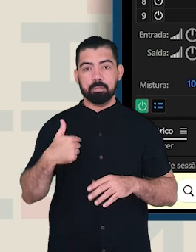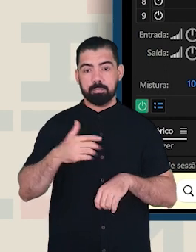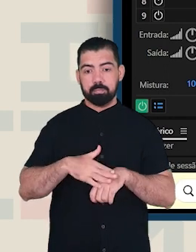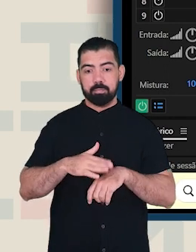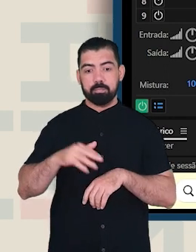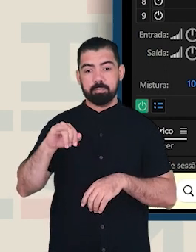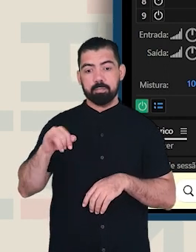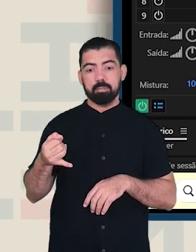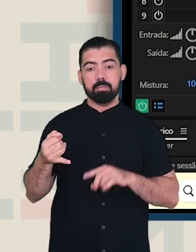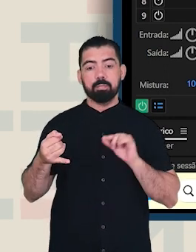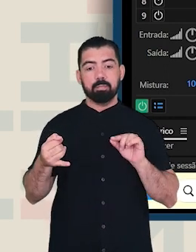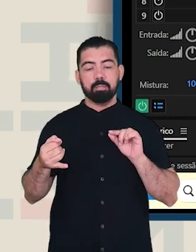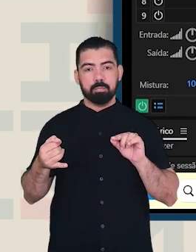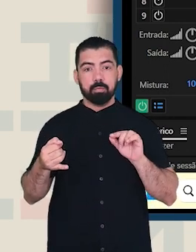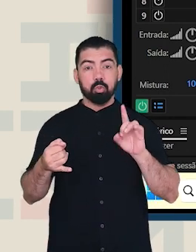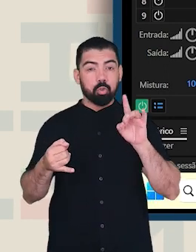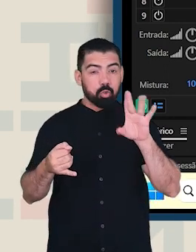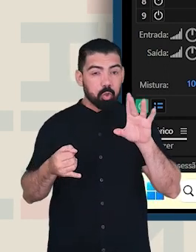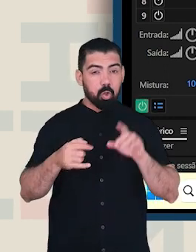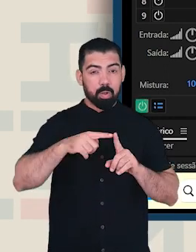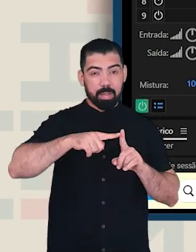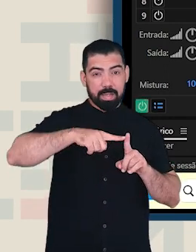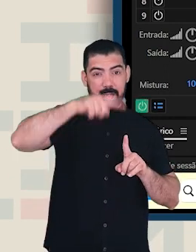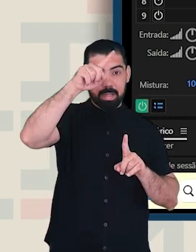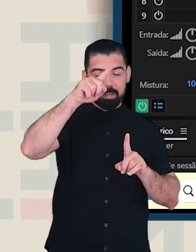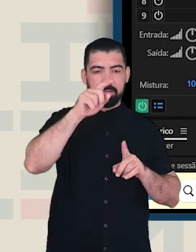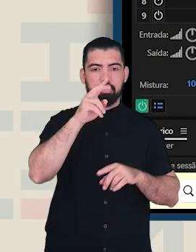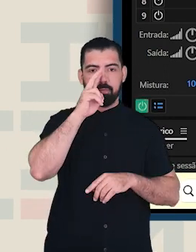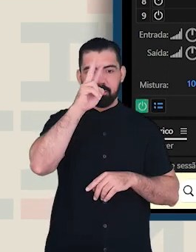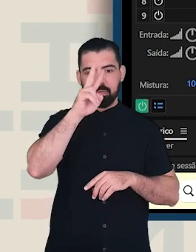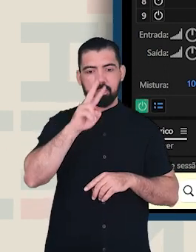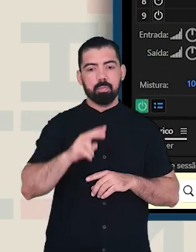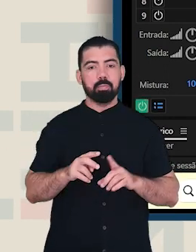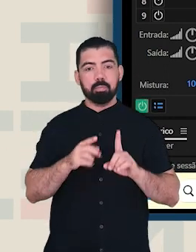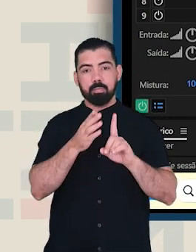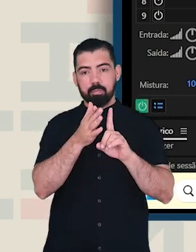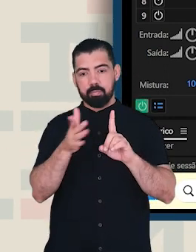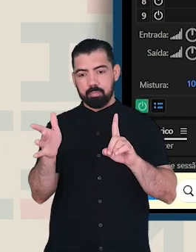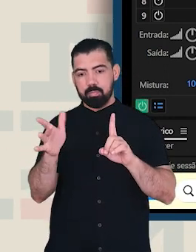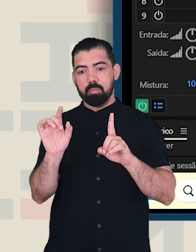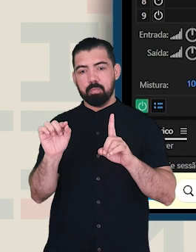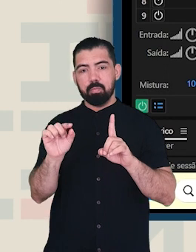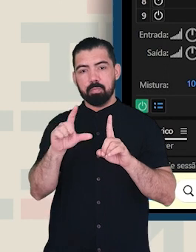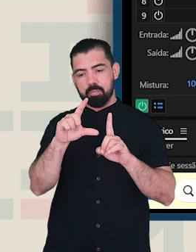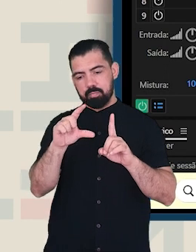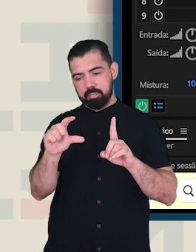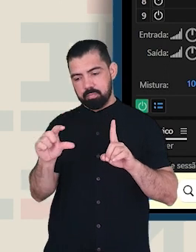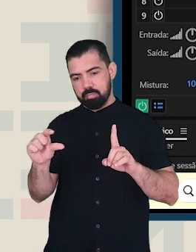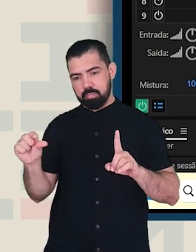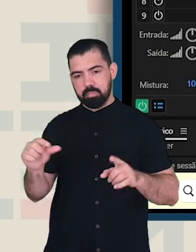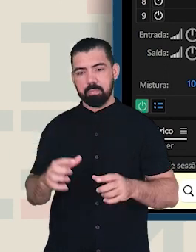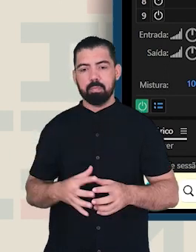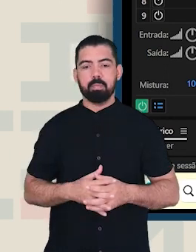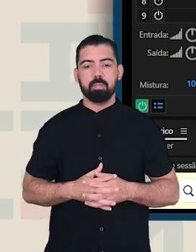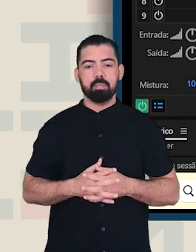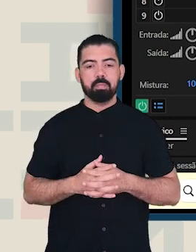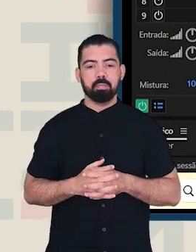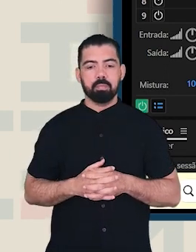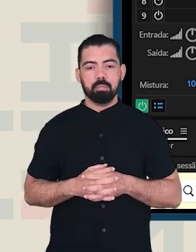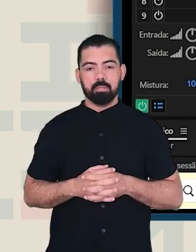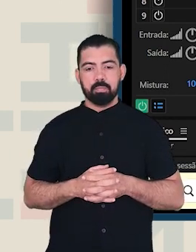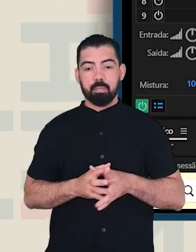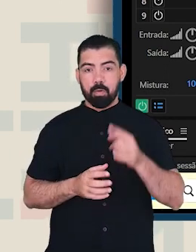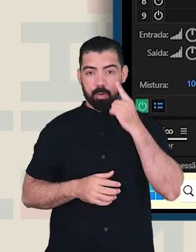aproveito ese ataque grande y el resto será solo decaimiento. Esa